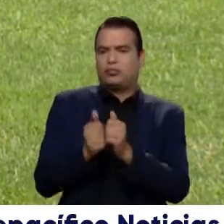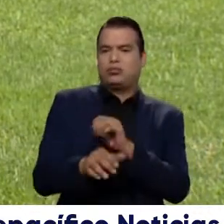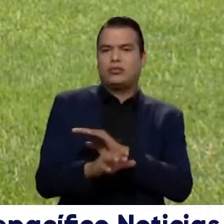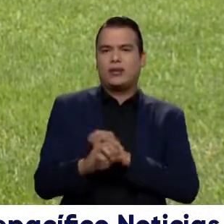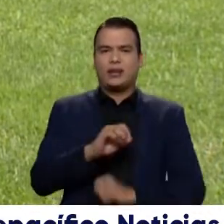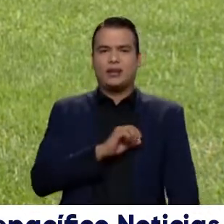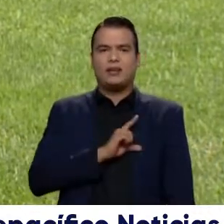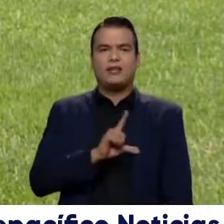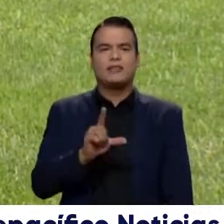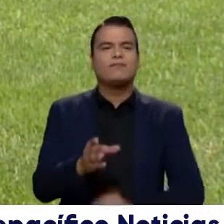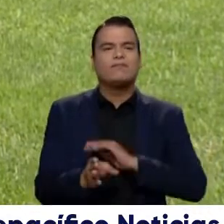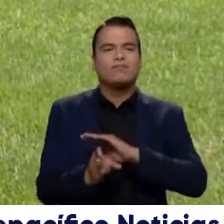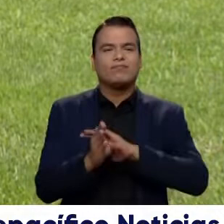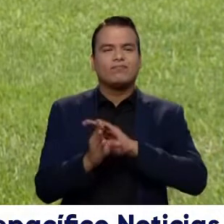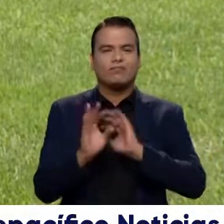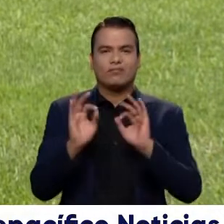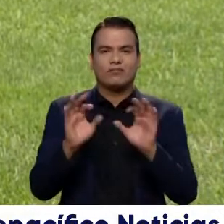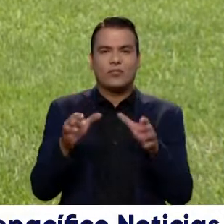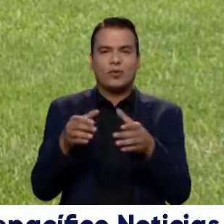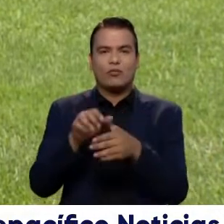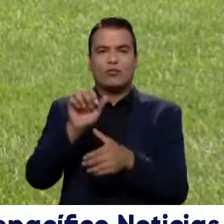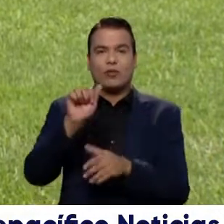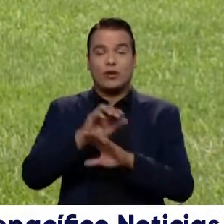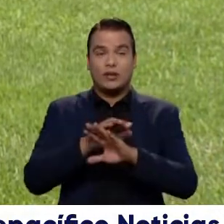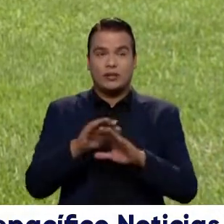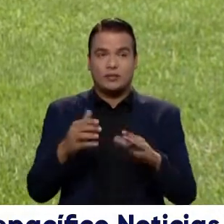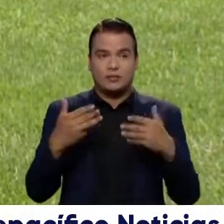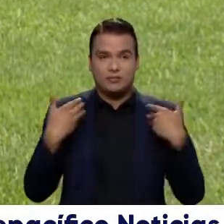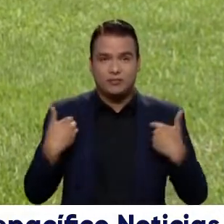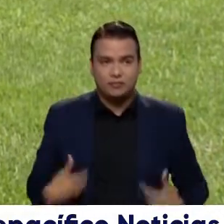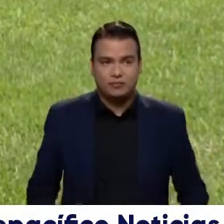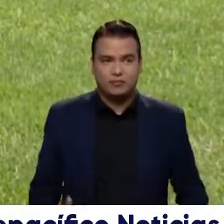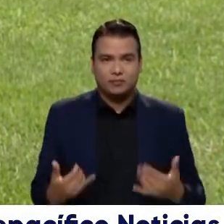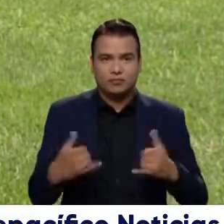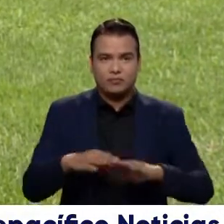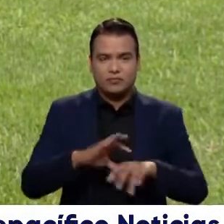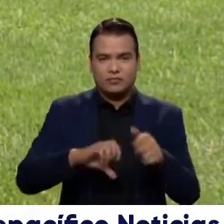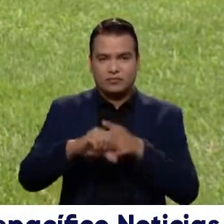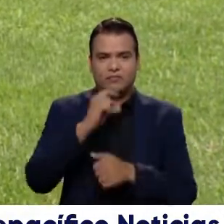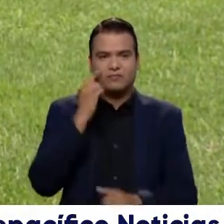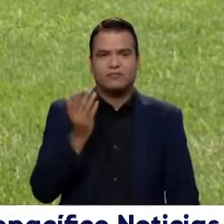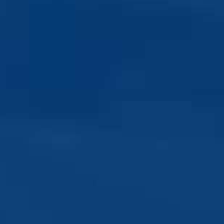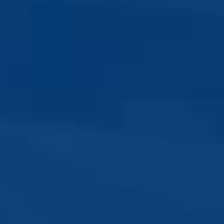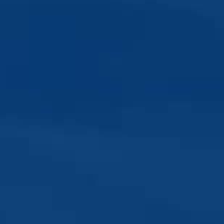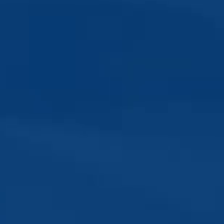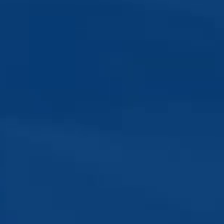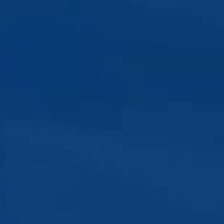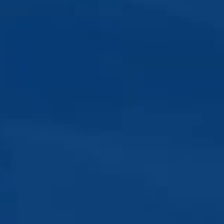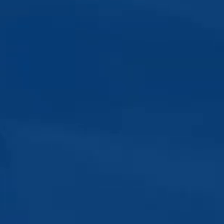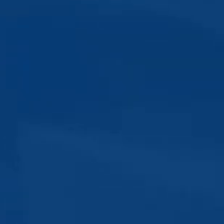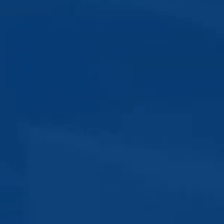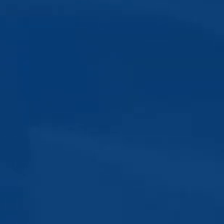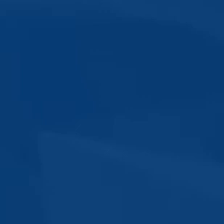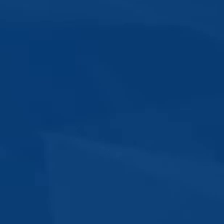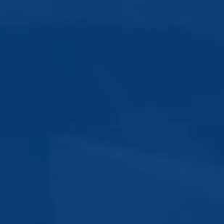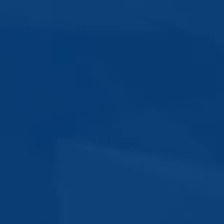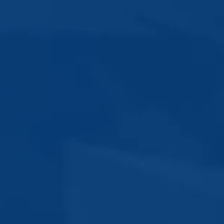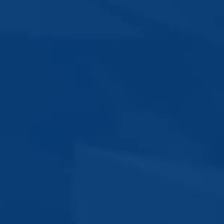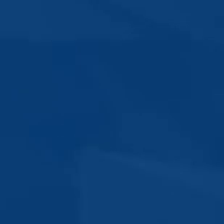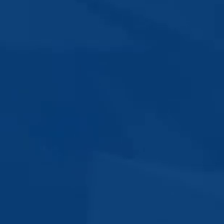A. Compañeros, me despido desde el sur de la ciudad. Continúen ustedes con más información en estudio.